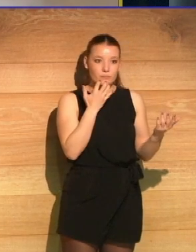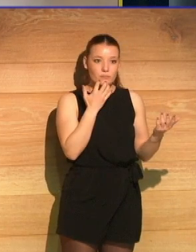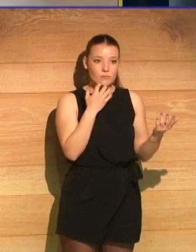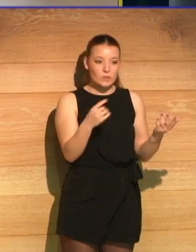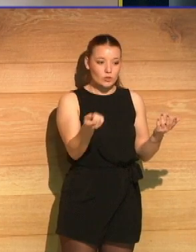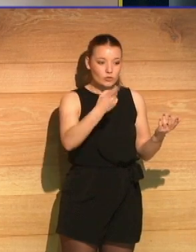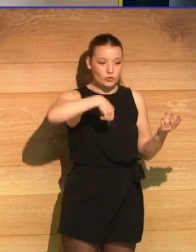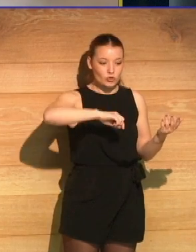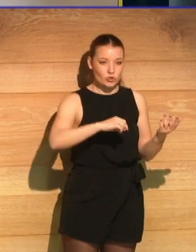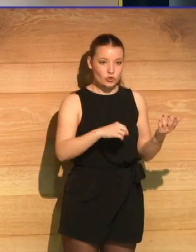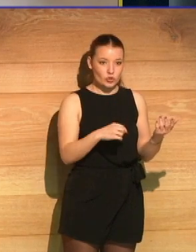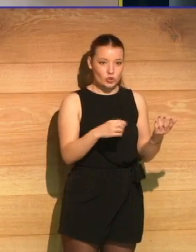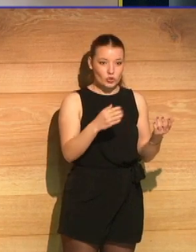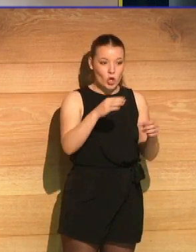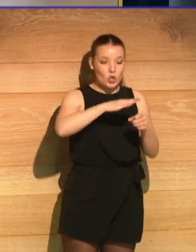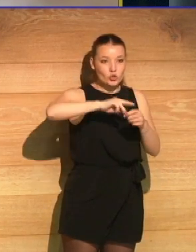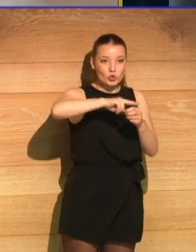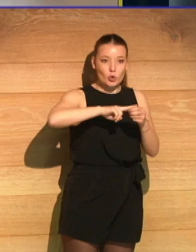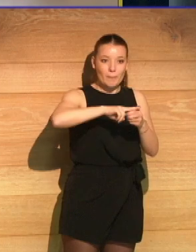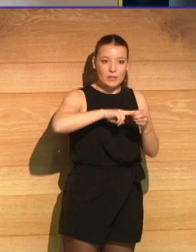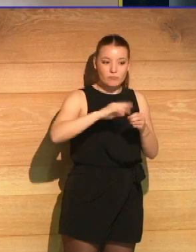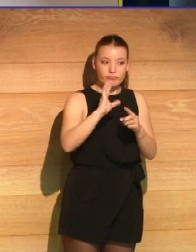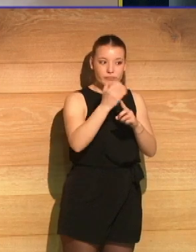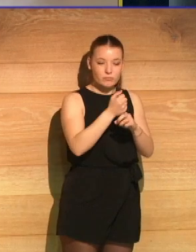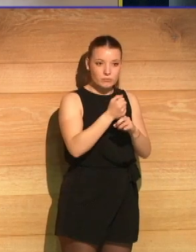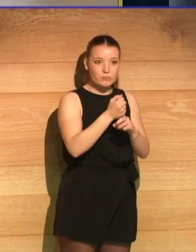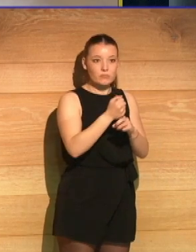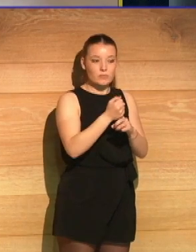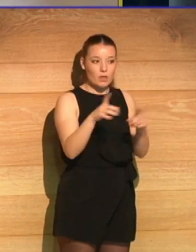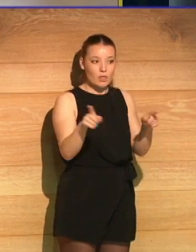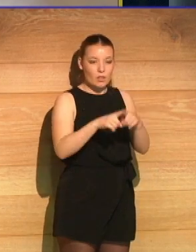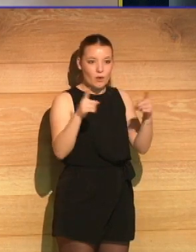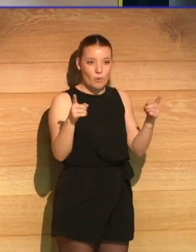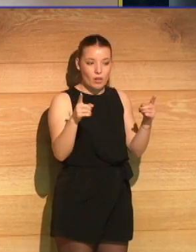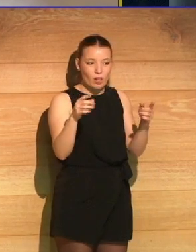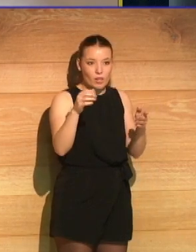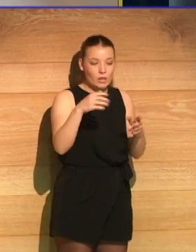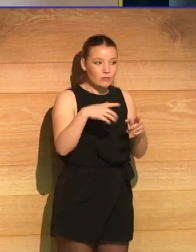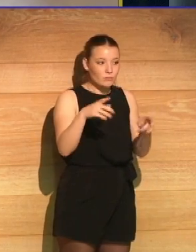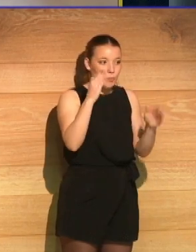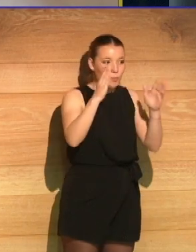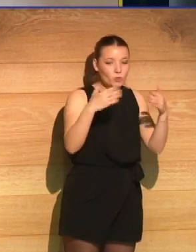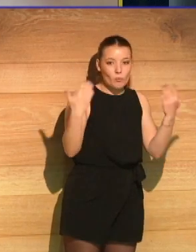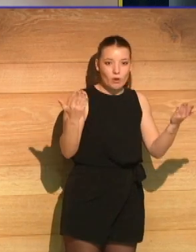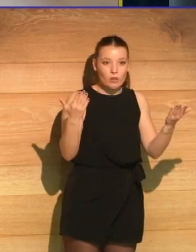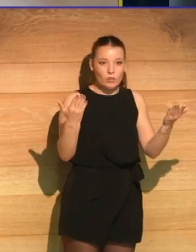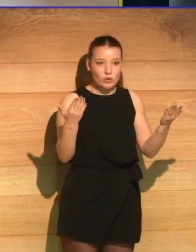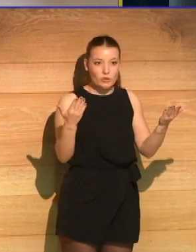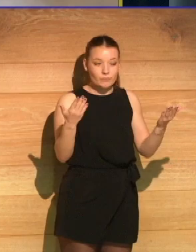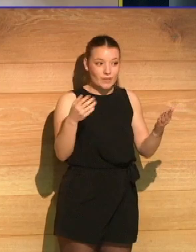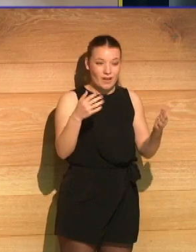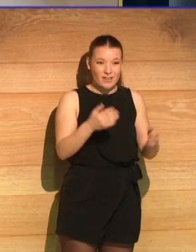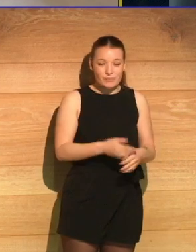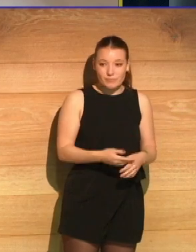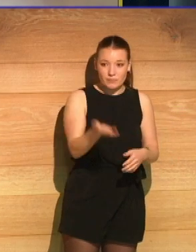un tomate los 365 días del año, las 24 horas del día en una gran ciudad contemporánea, porque hace 15 años eso